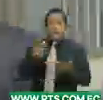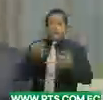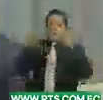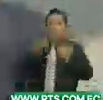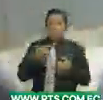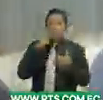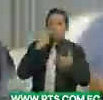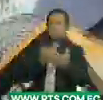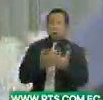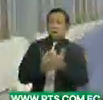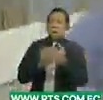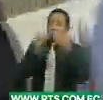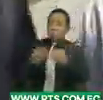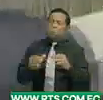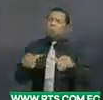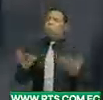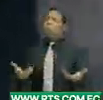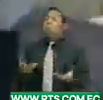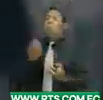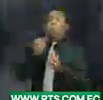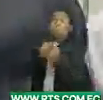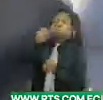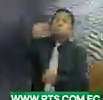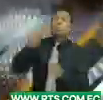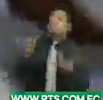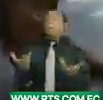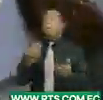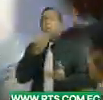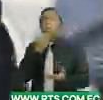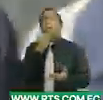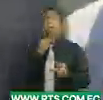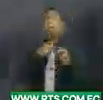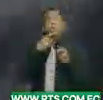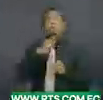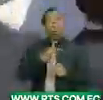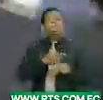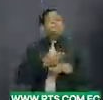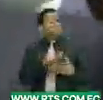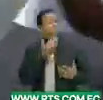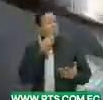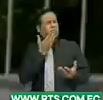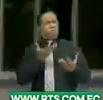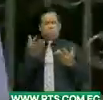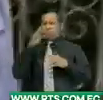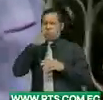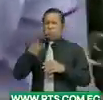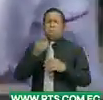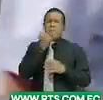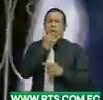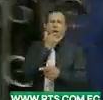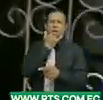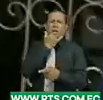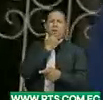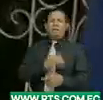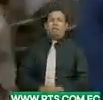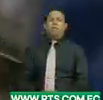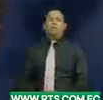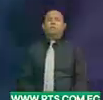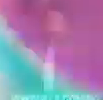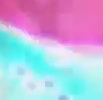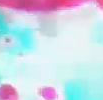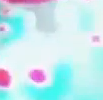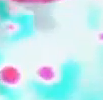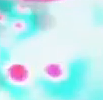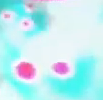Peor aún, ha determinado que el supuesto tráfico se da por un intercambio, hechos que nunca van a poder probarlo. Informó Roselena Vázquez.